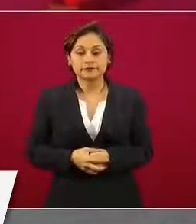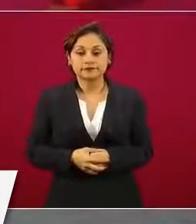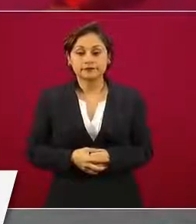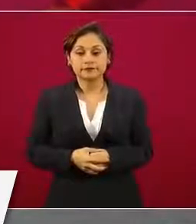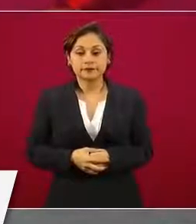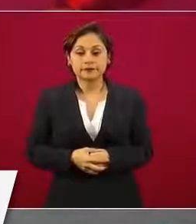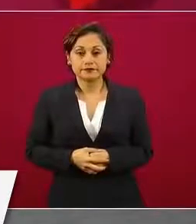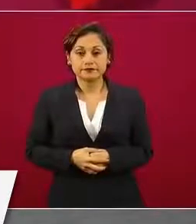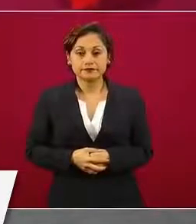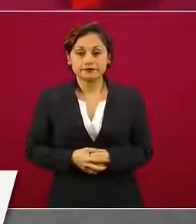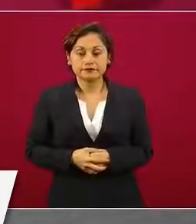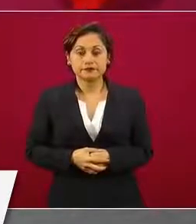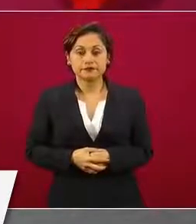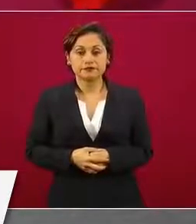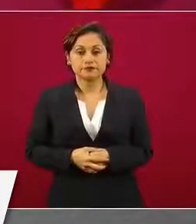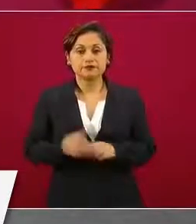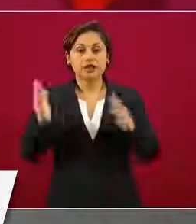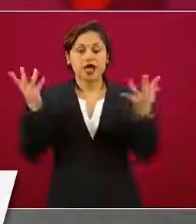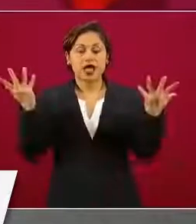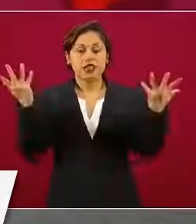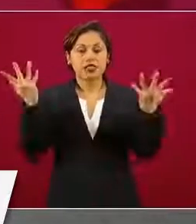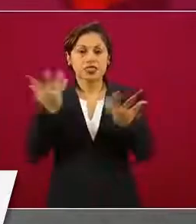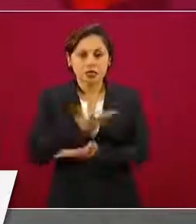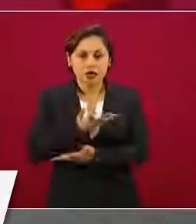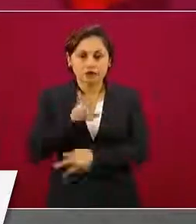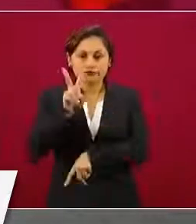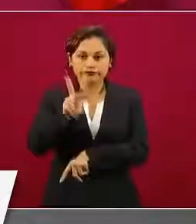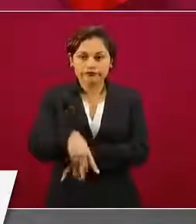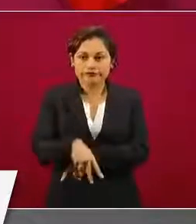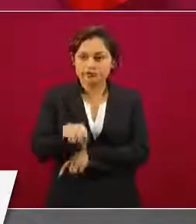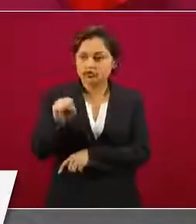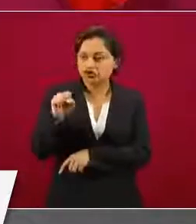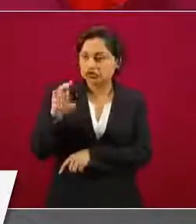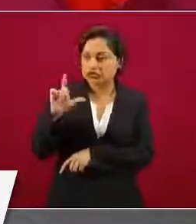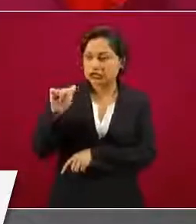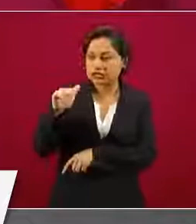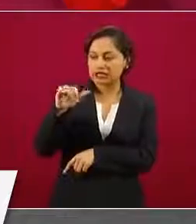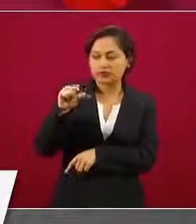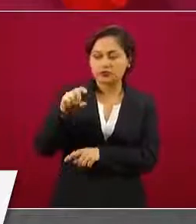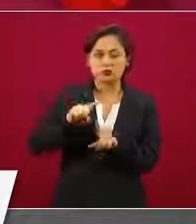viendo de que era el socialismo real, cuando se cae eso,